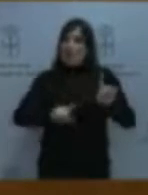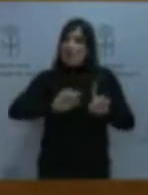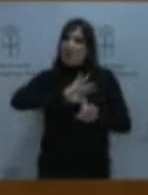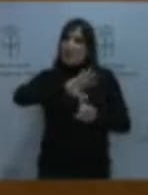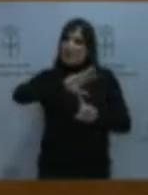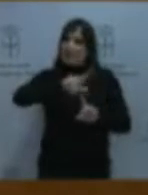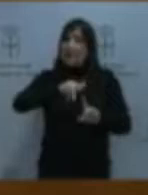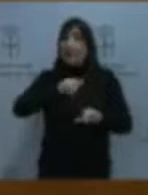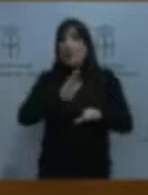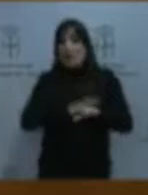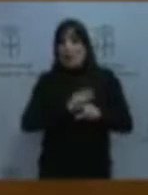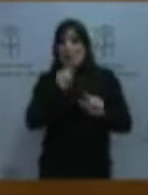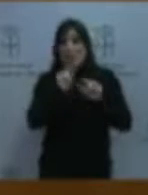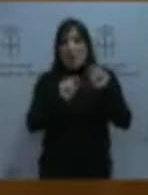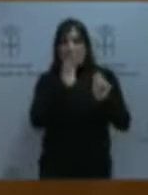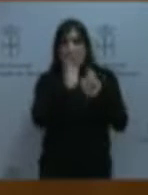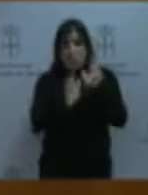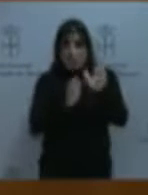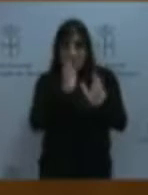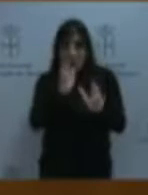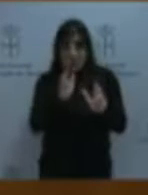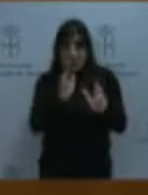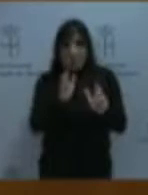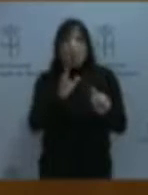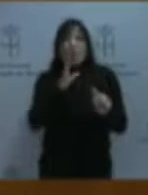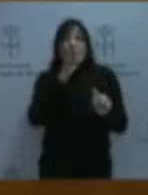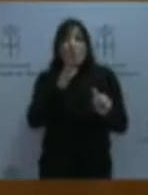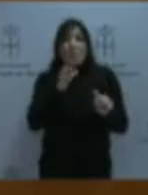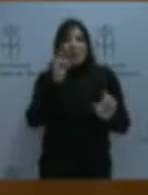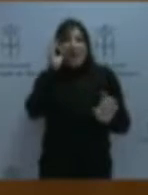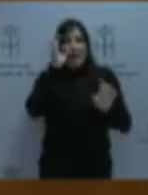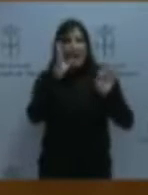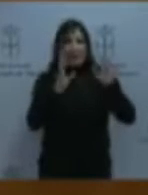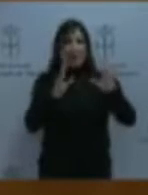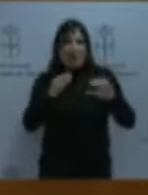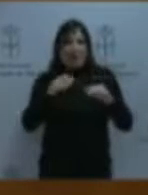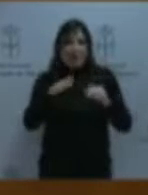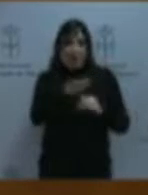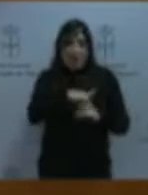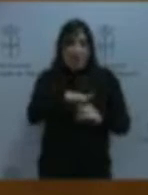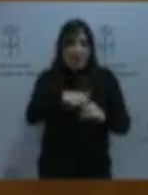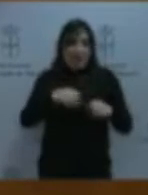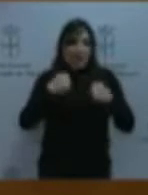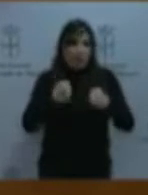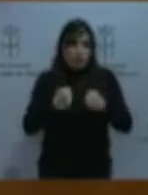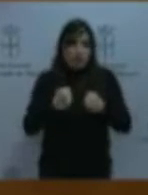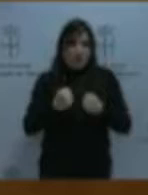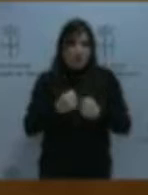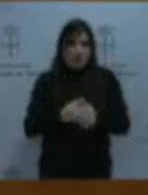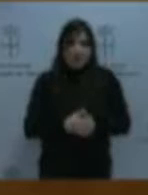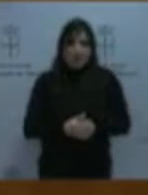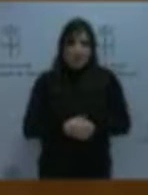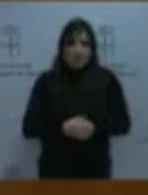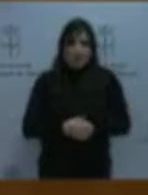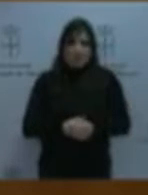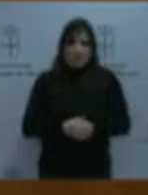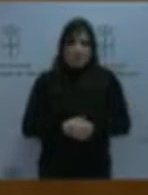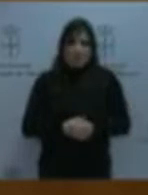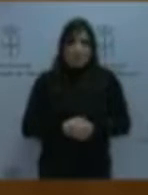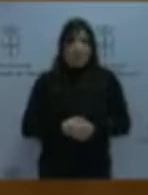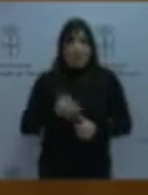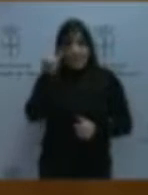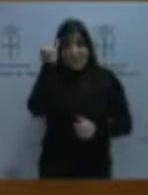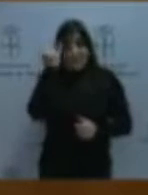la concentración de actividad. Antes de la iniciativa de incumplimientos que nuestro